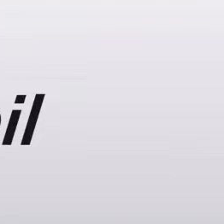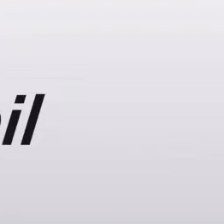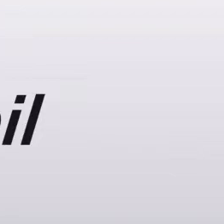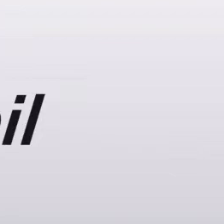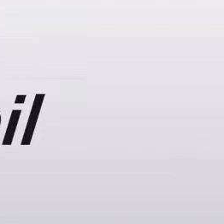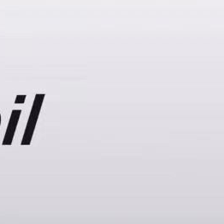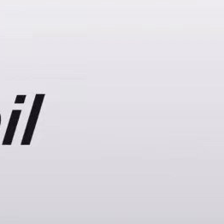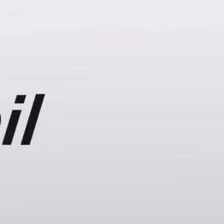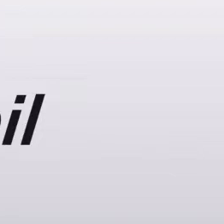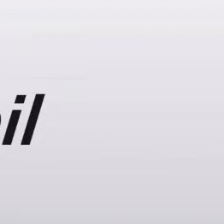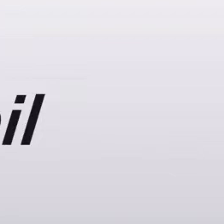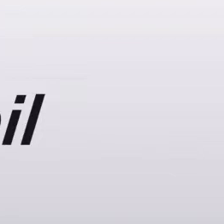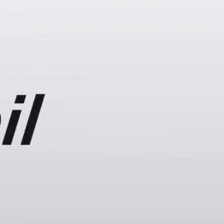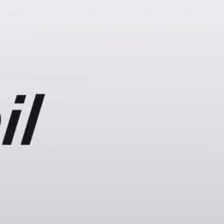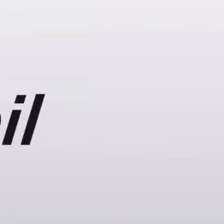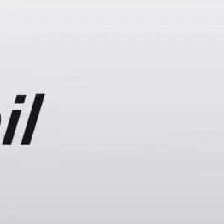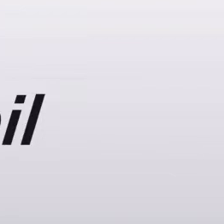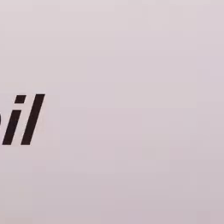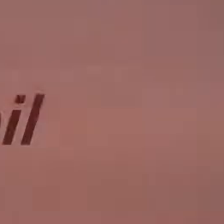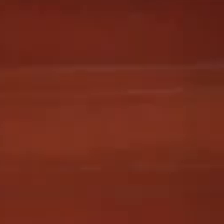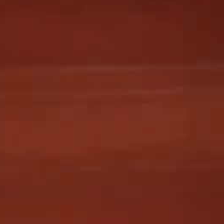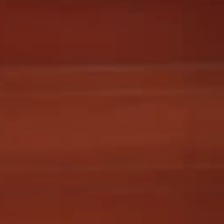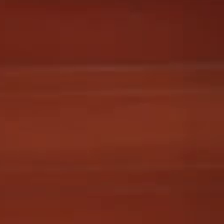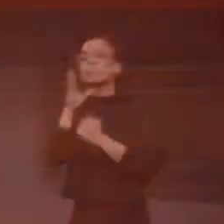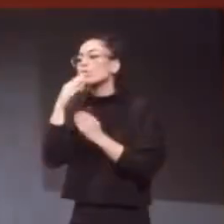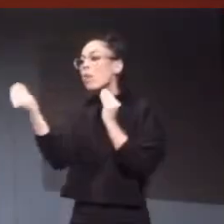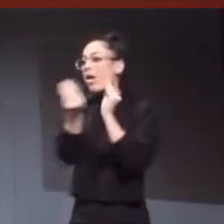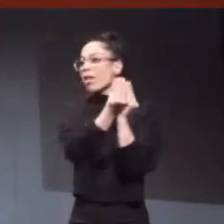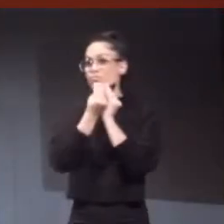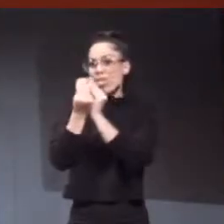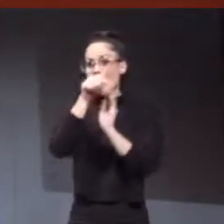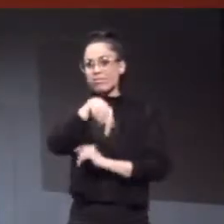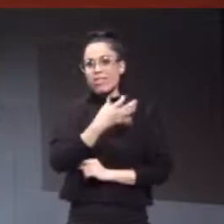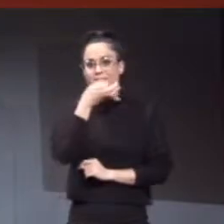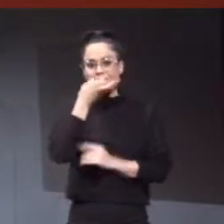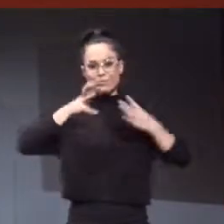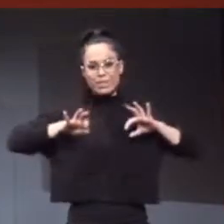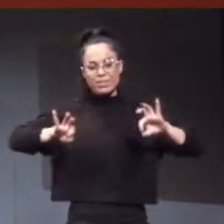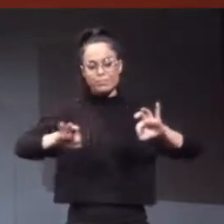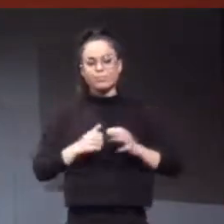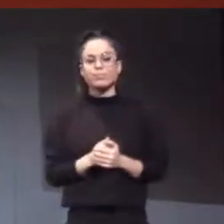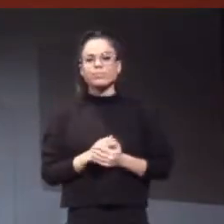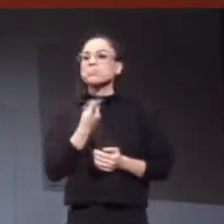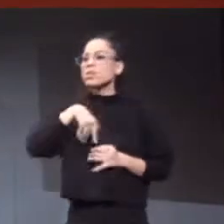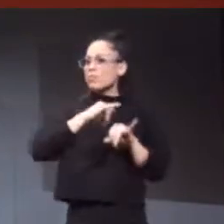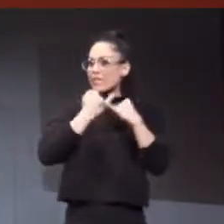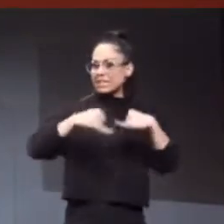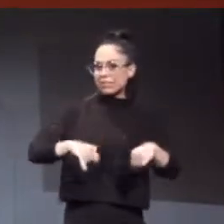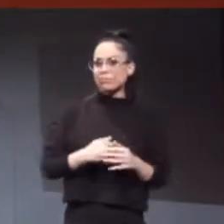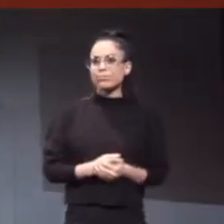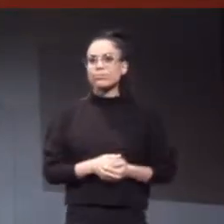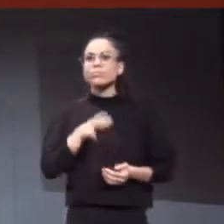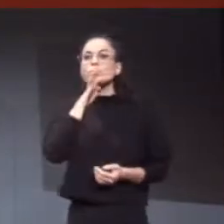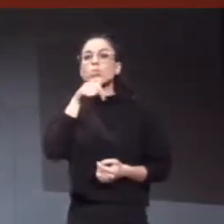bienvenidas, bienvenidos y muchas gracias por acompañarnos en esta tarde tan especial. Estamos de fiesta porque hoy